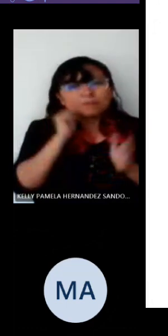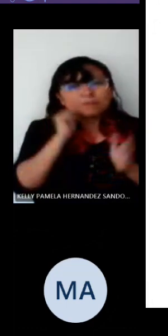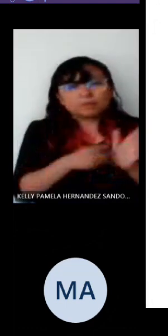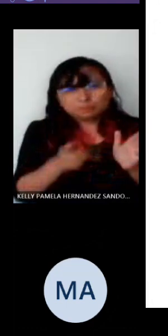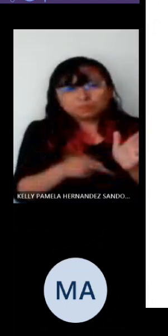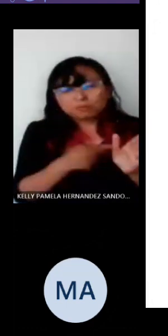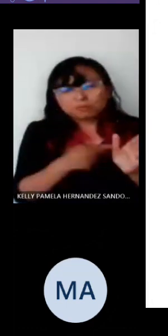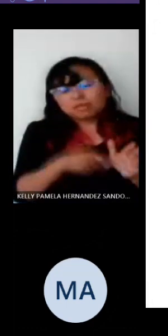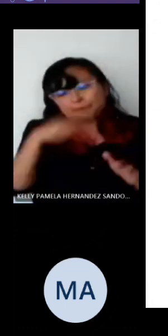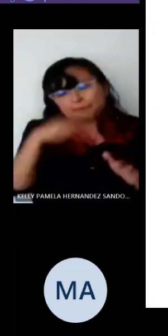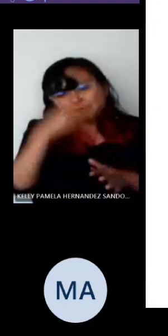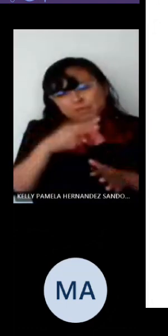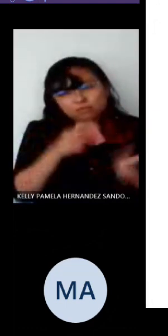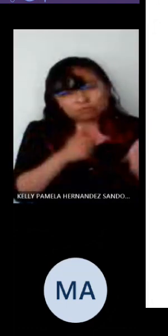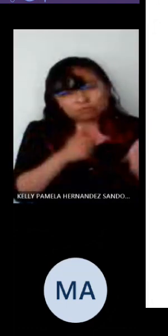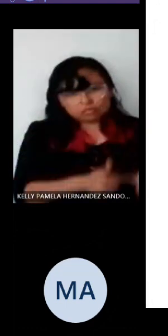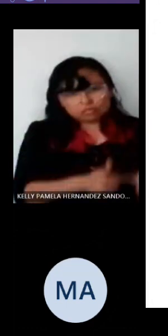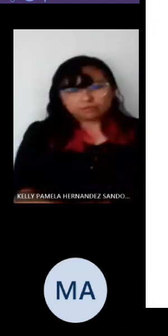país.